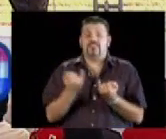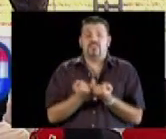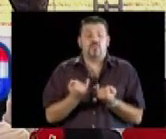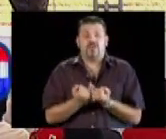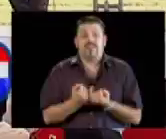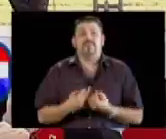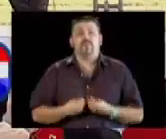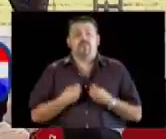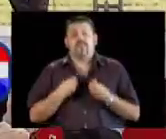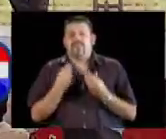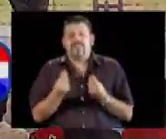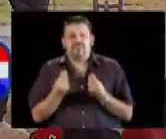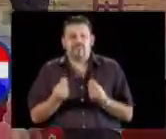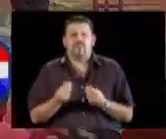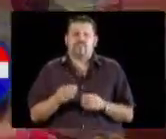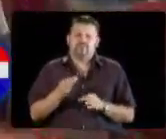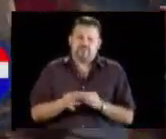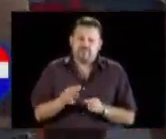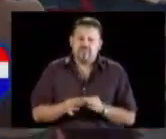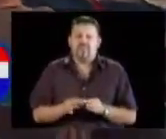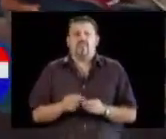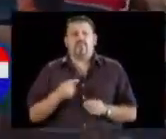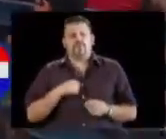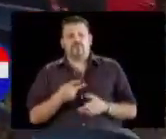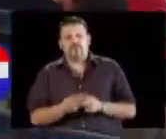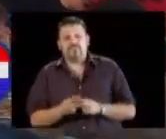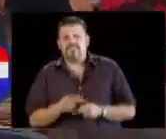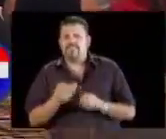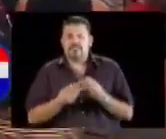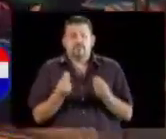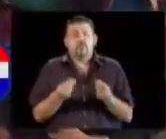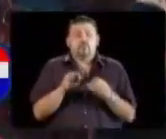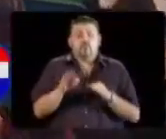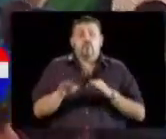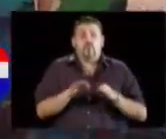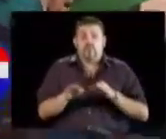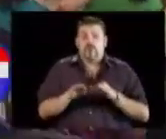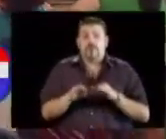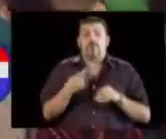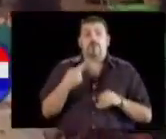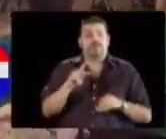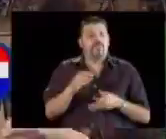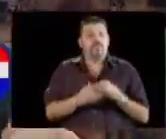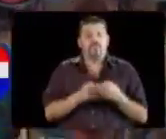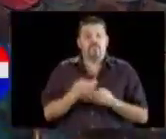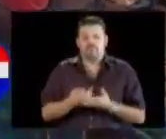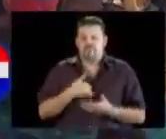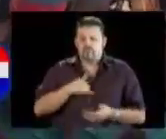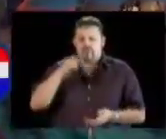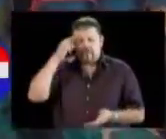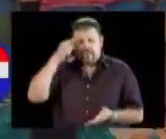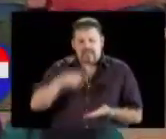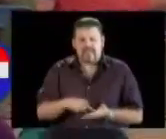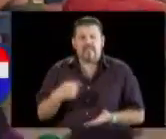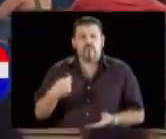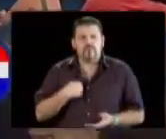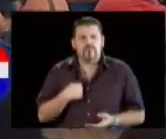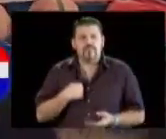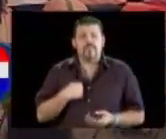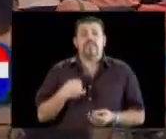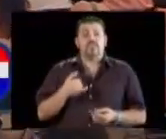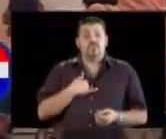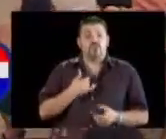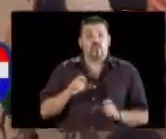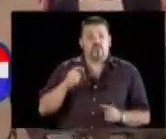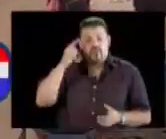vida, a través de mucha constancia, mucha disciplina, mucho trabajo y sobre todo creyendo en mí, porque sabía que